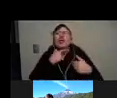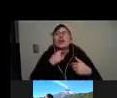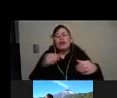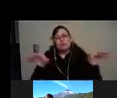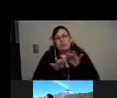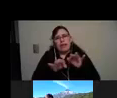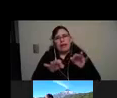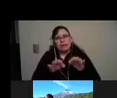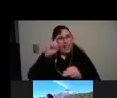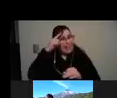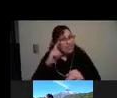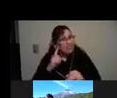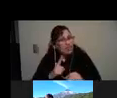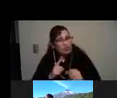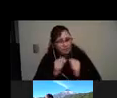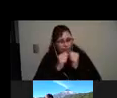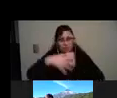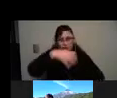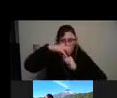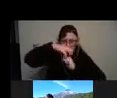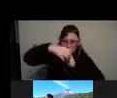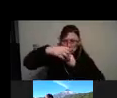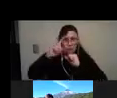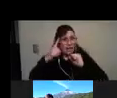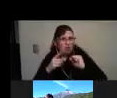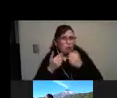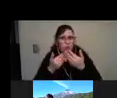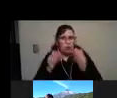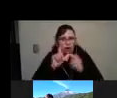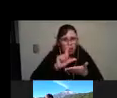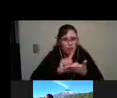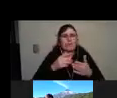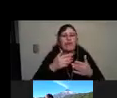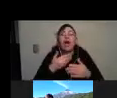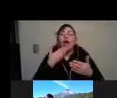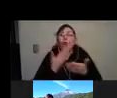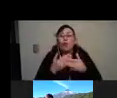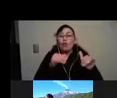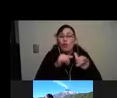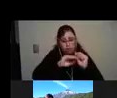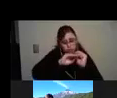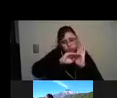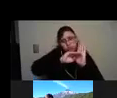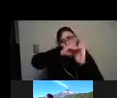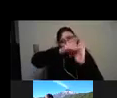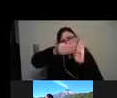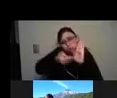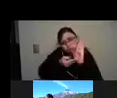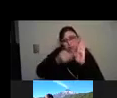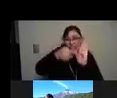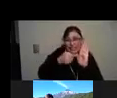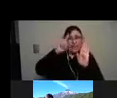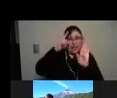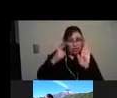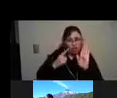la lesión que se produzca a nivel cerebral se puede producir durante la gestación, ¿ya? La lesión que se puede producir en